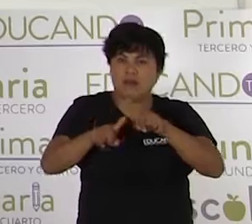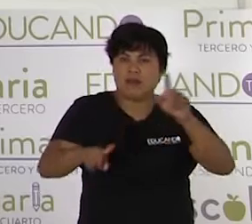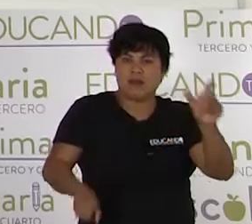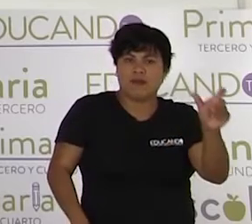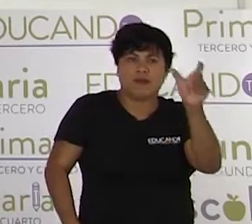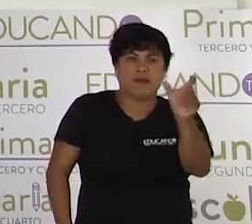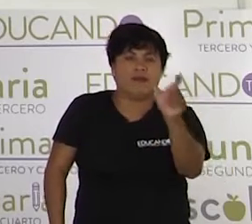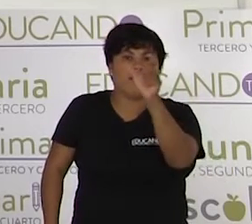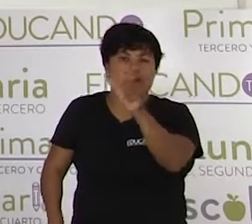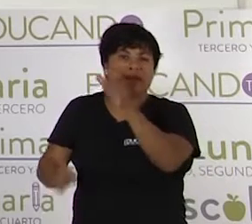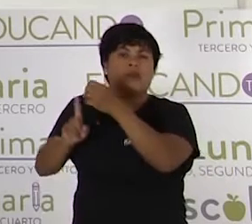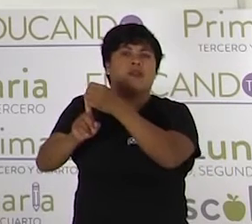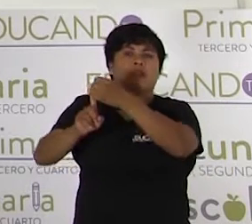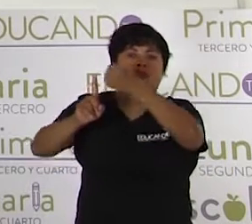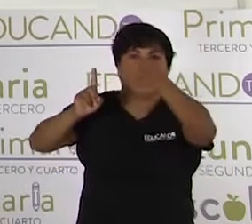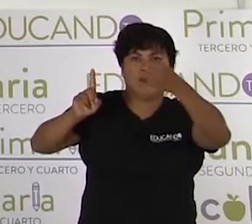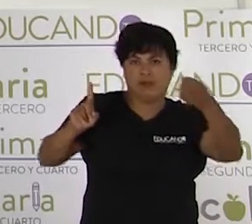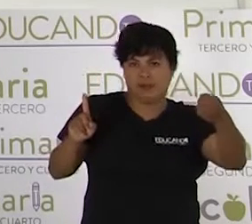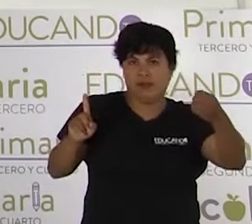palabras.